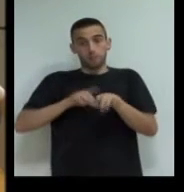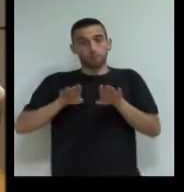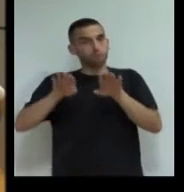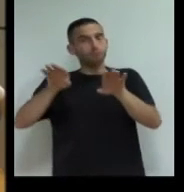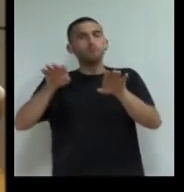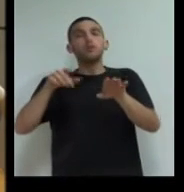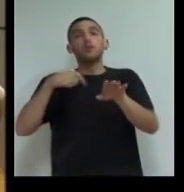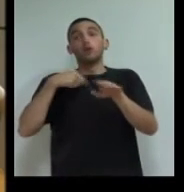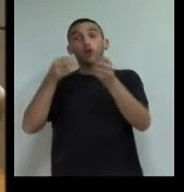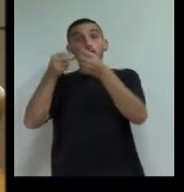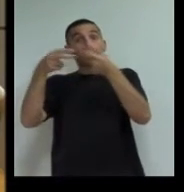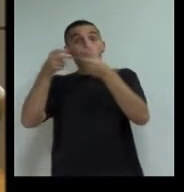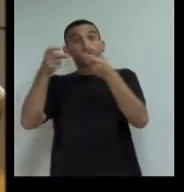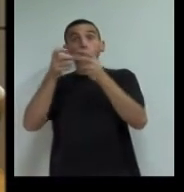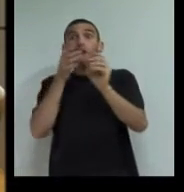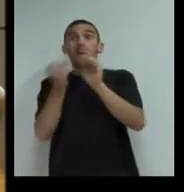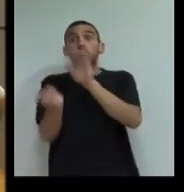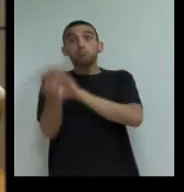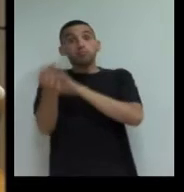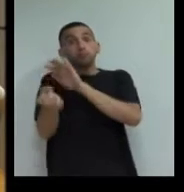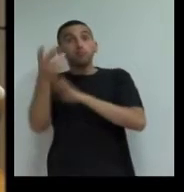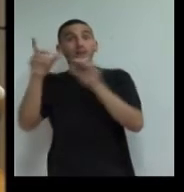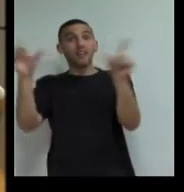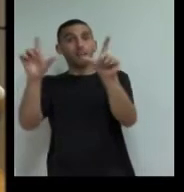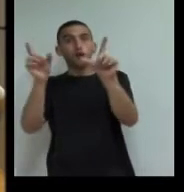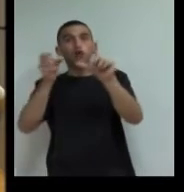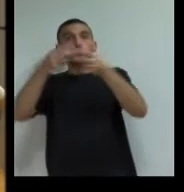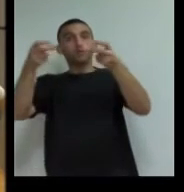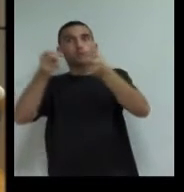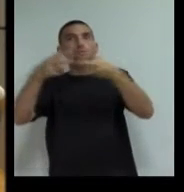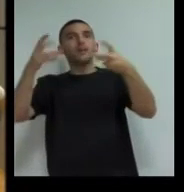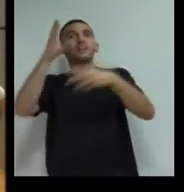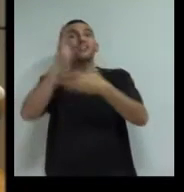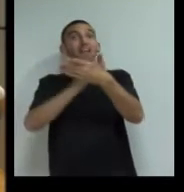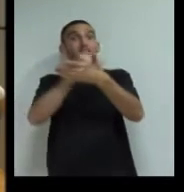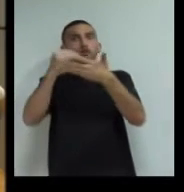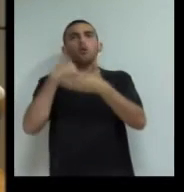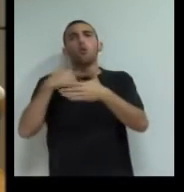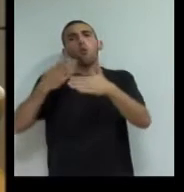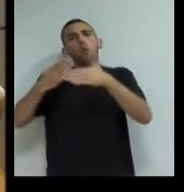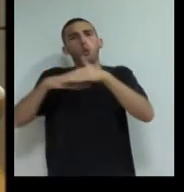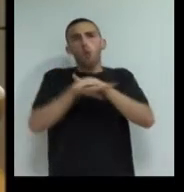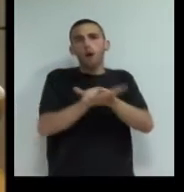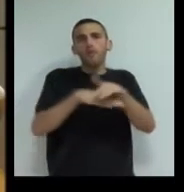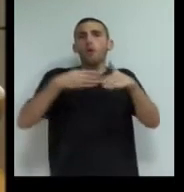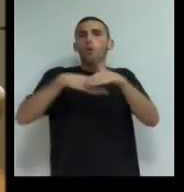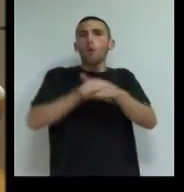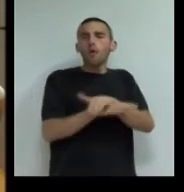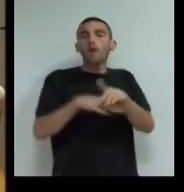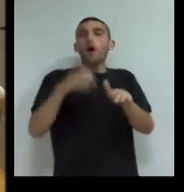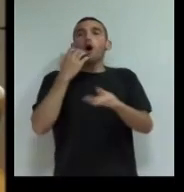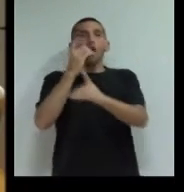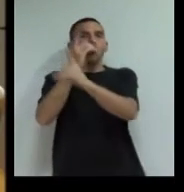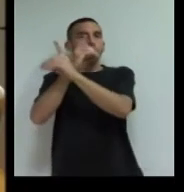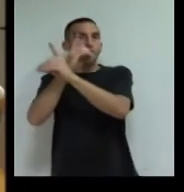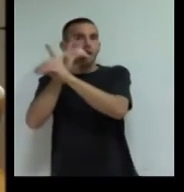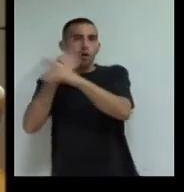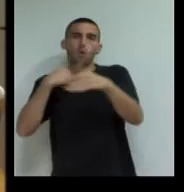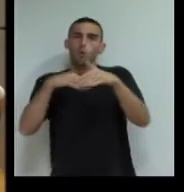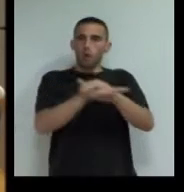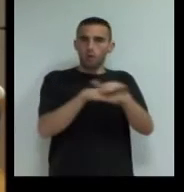guardando todos los subtítulos que se están emitiendo en las televisiones, en teletexto. En formato DVB viene en imagen, entonces es más